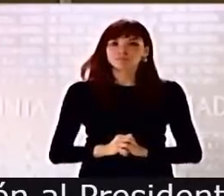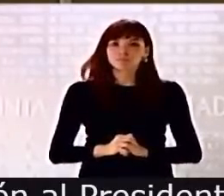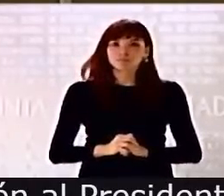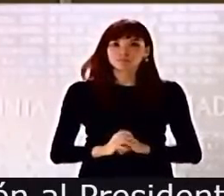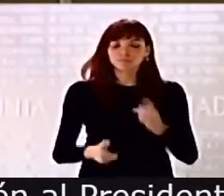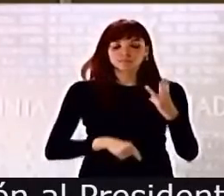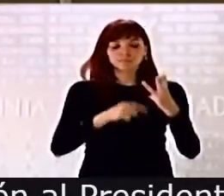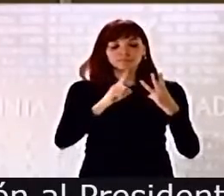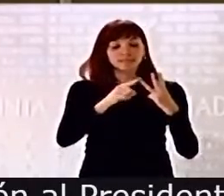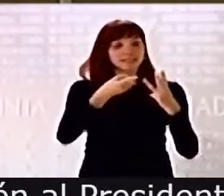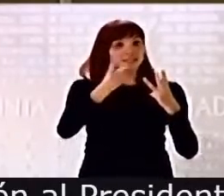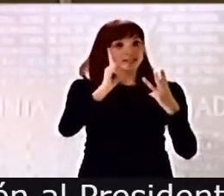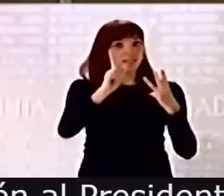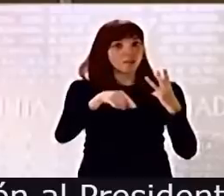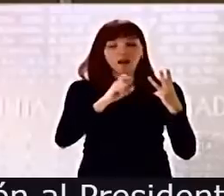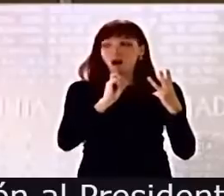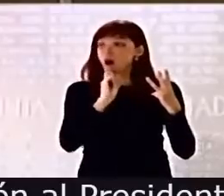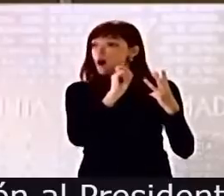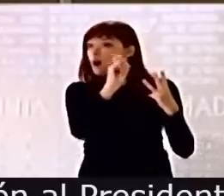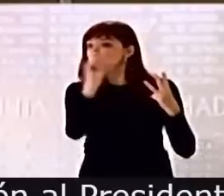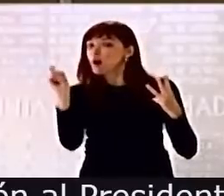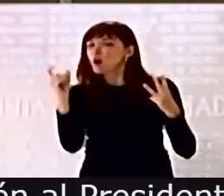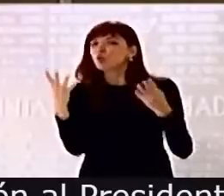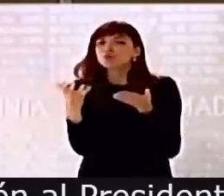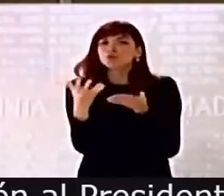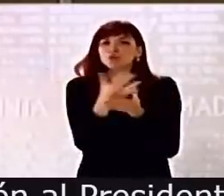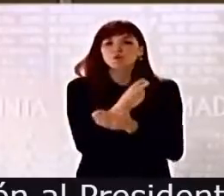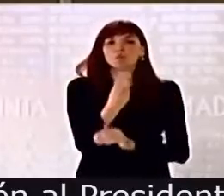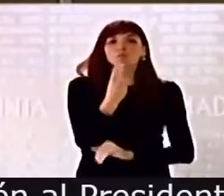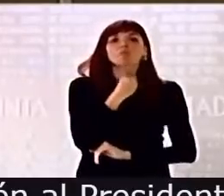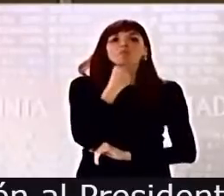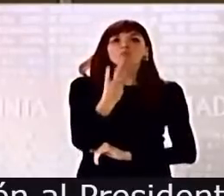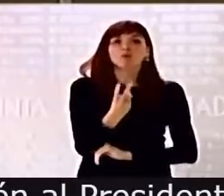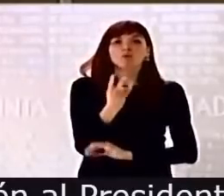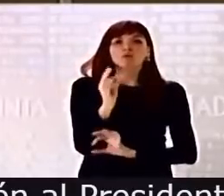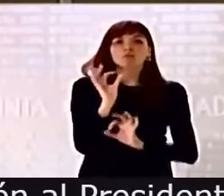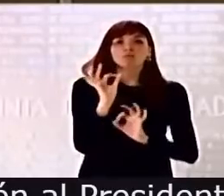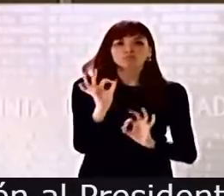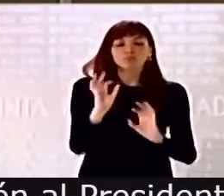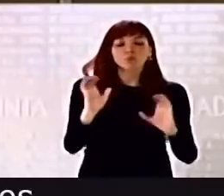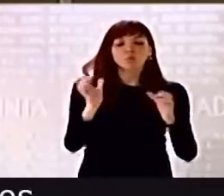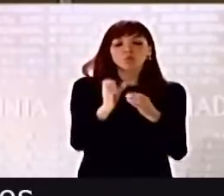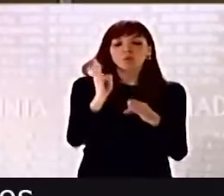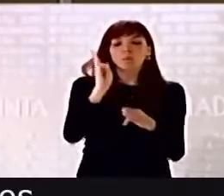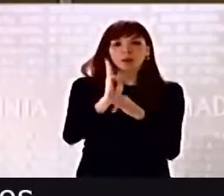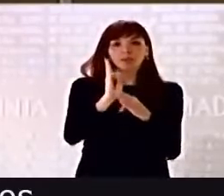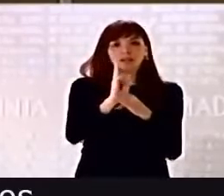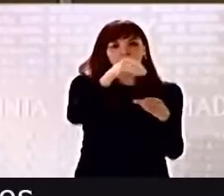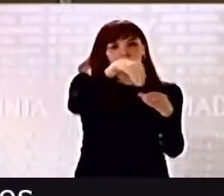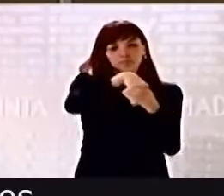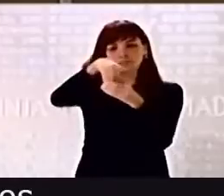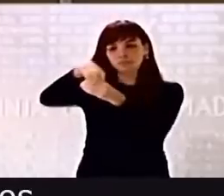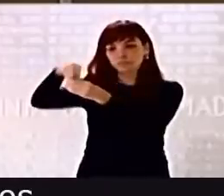Y se lo he comunicado a todos los portavoces de los grupos parlamentarios con